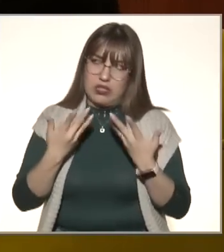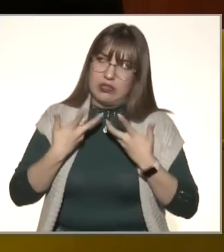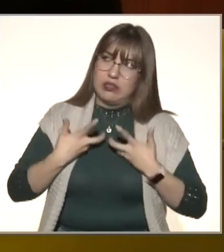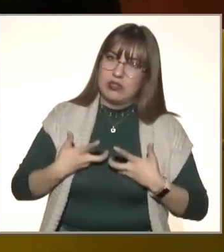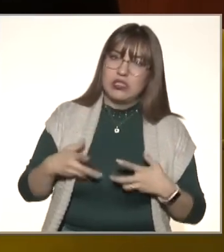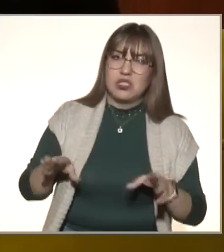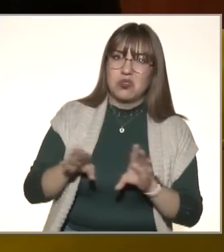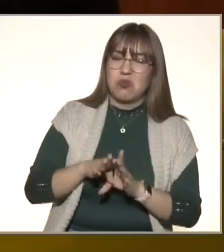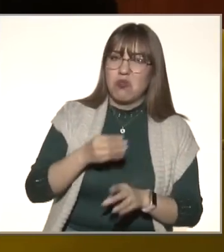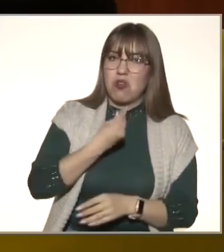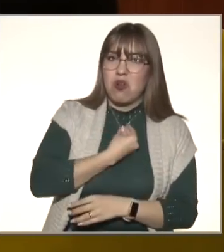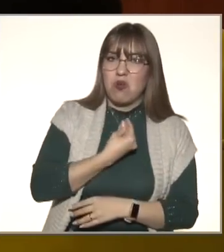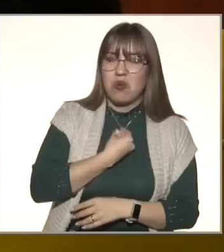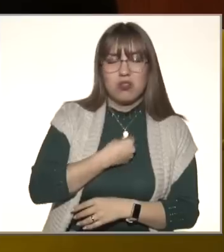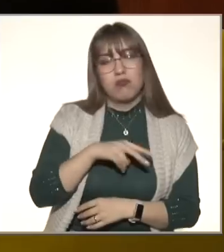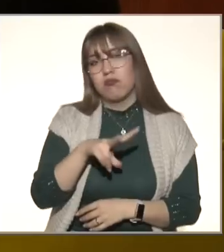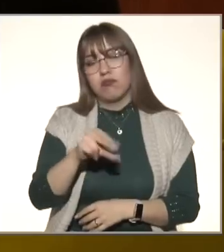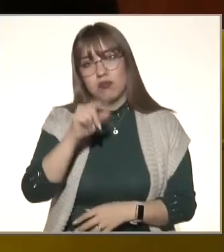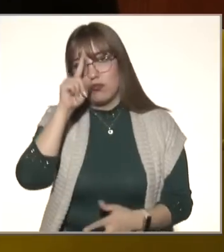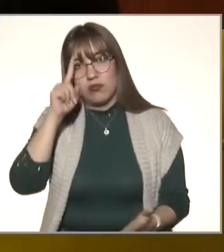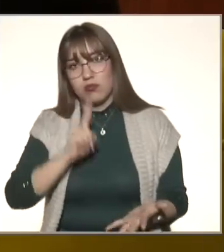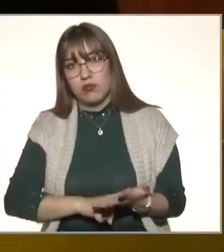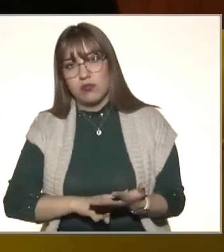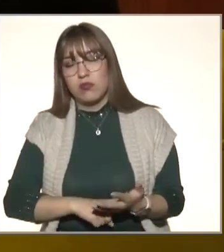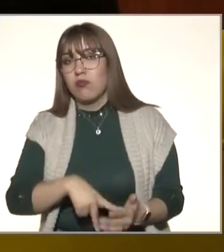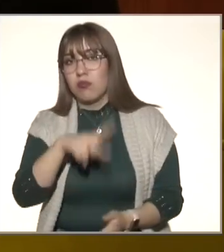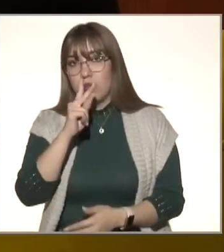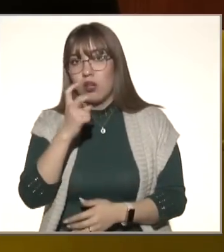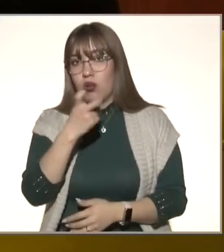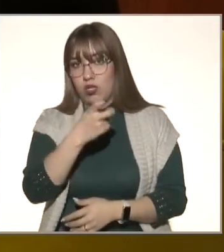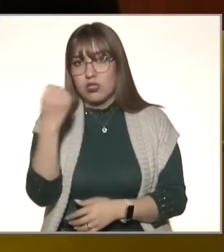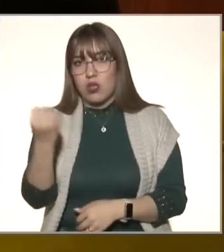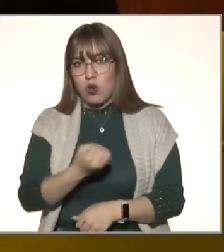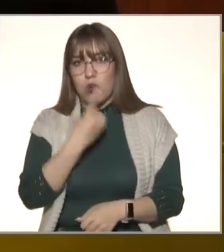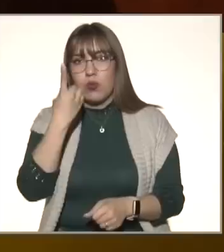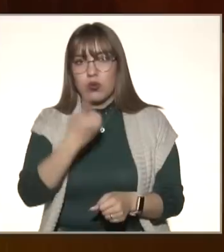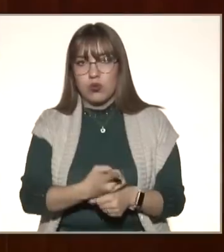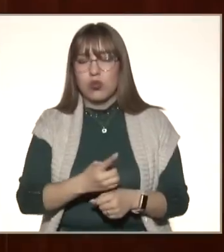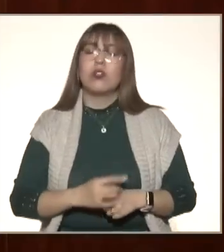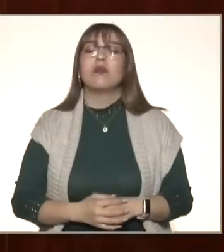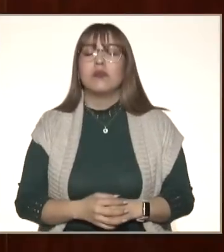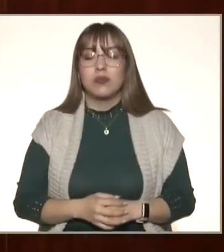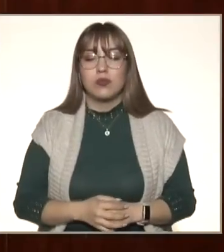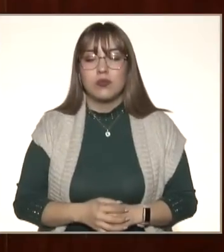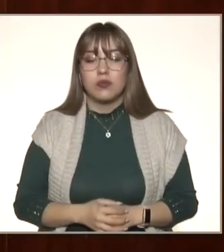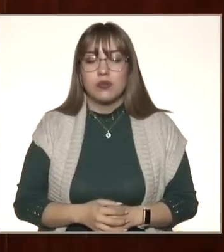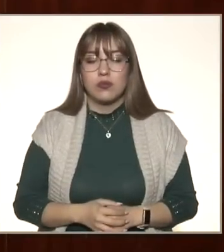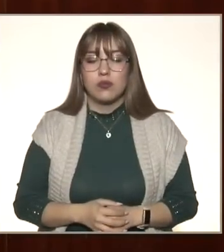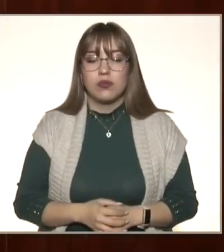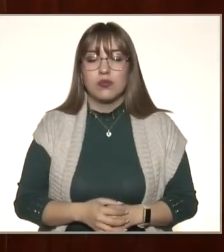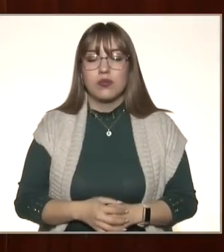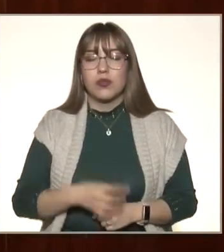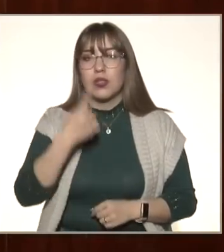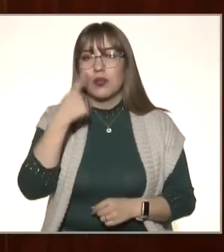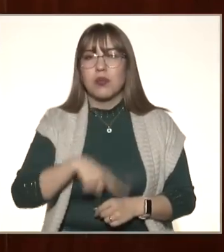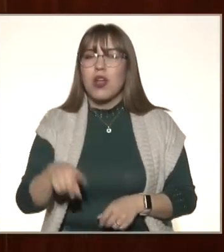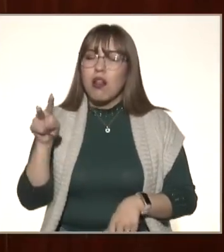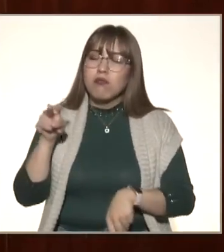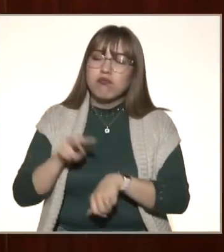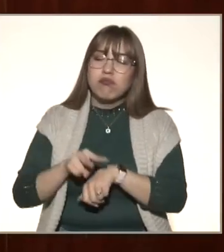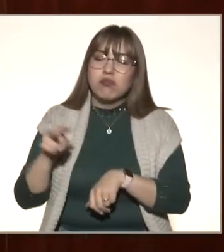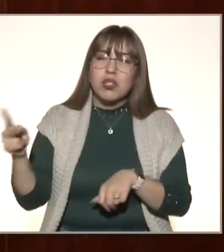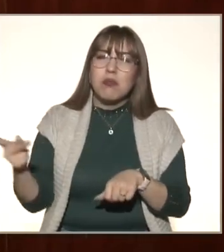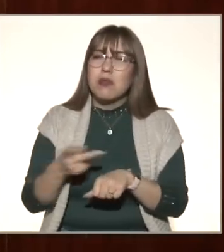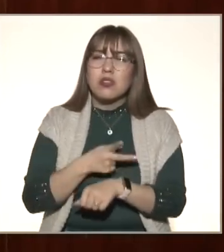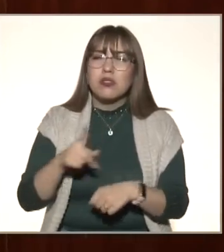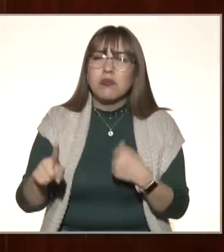tú te aguantas, eso sí no me parece, pero sí es una oportunidad como para para ahondar en el conflicto, para gestionarlo, para no